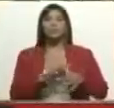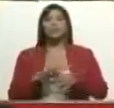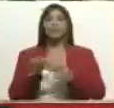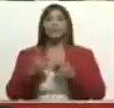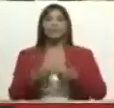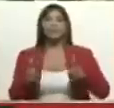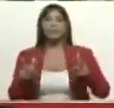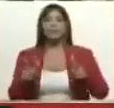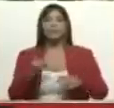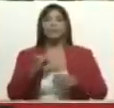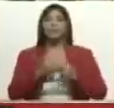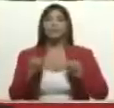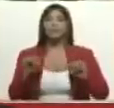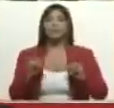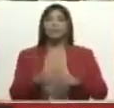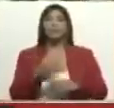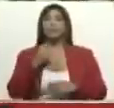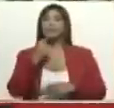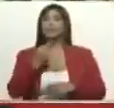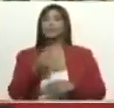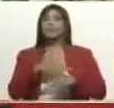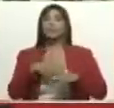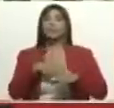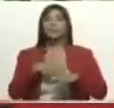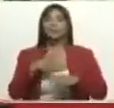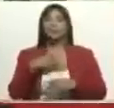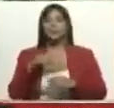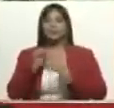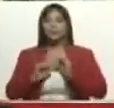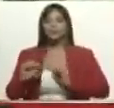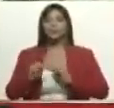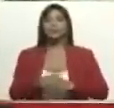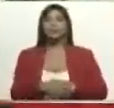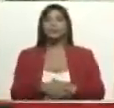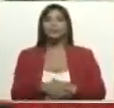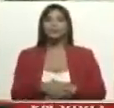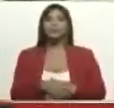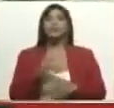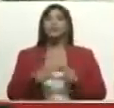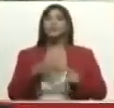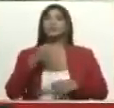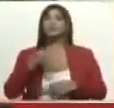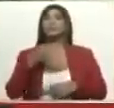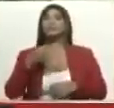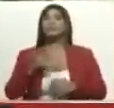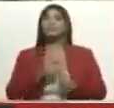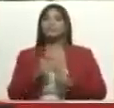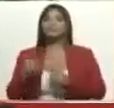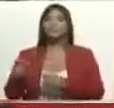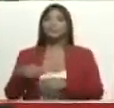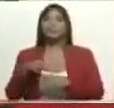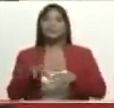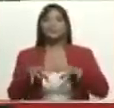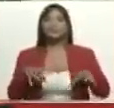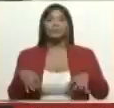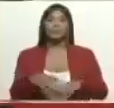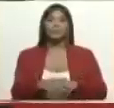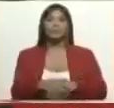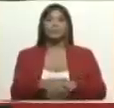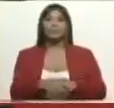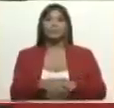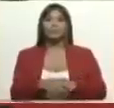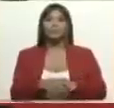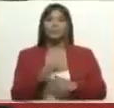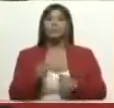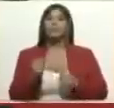libertad y en la independencia, ha dicho el ministro del Poder Popular para la Defensa durante la transmisión de mando de la REDI y el CODAI de